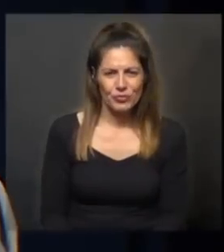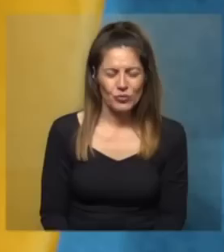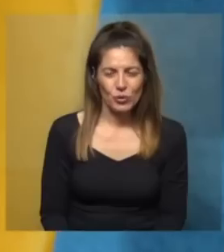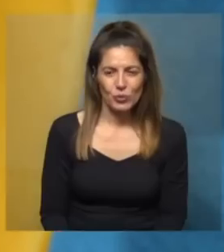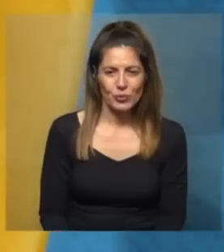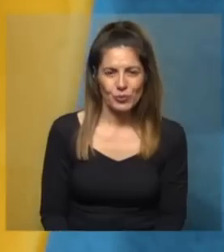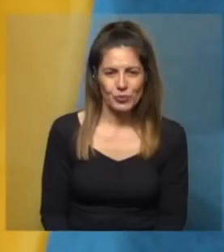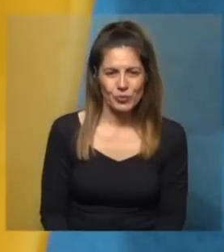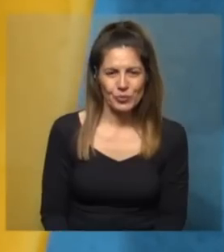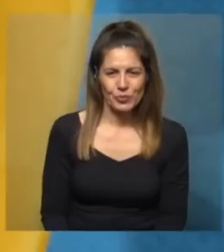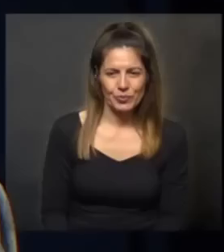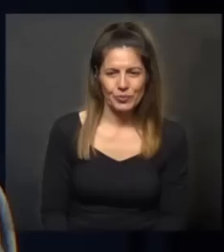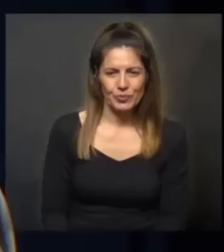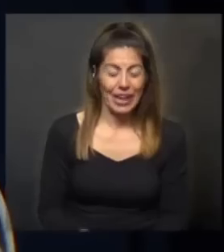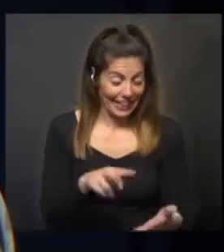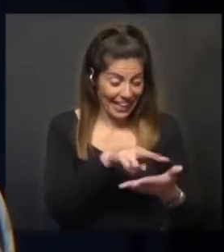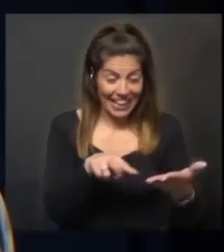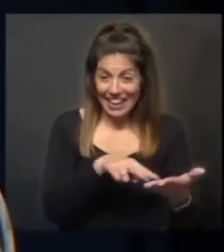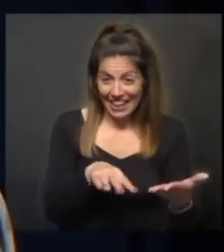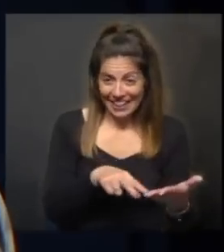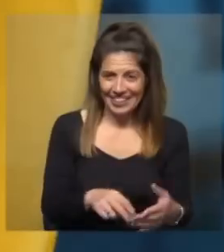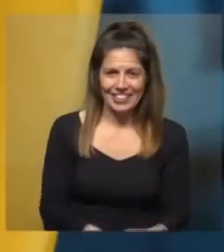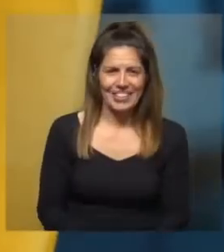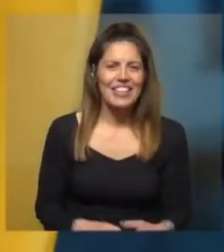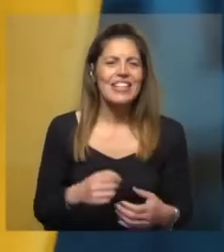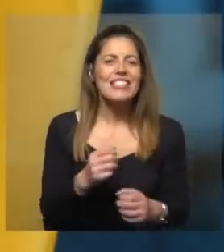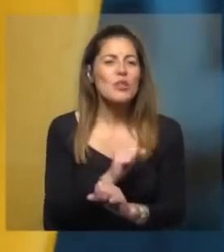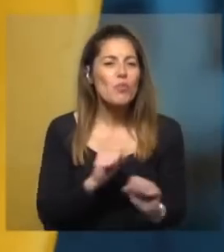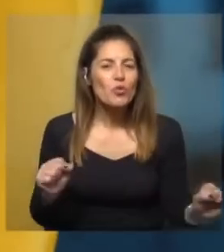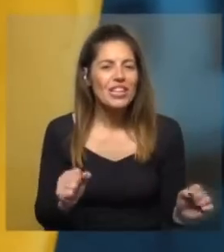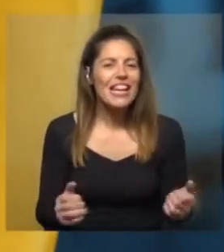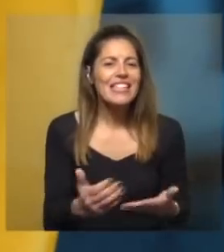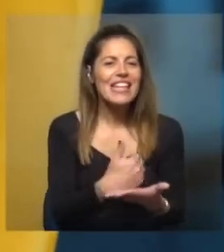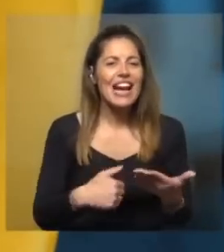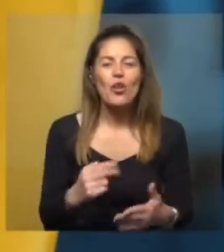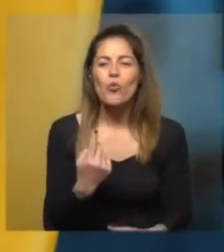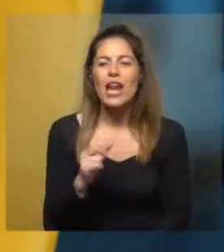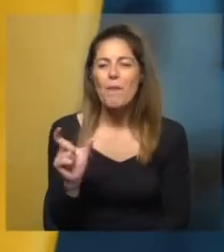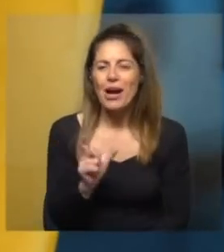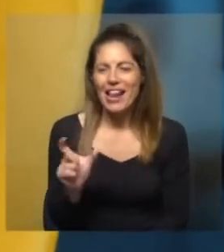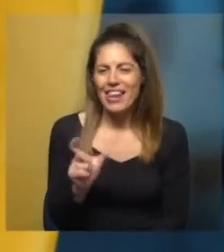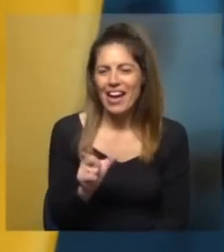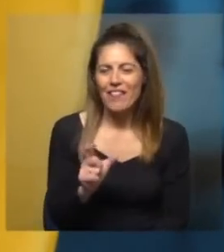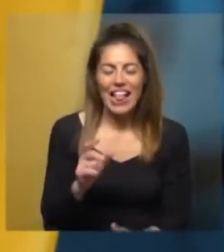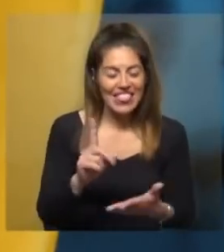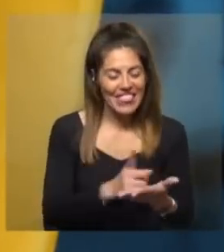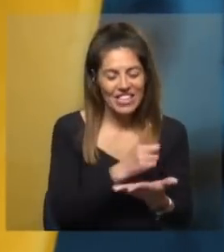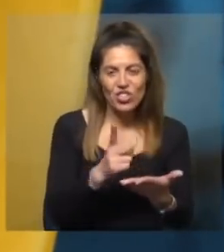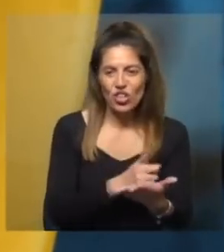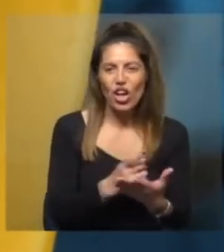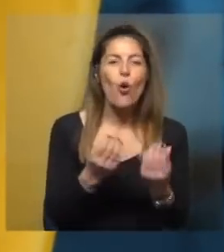bueno tenés que leer la posición a la gente no sabe si pudieras quitar una palabra del diccionario